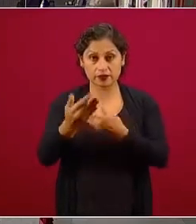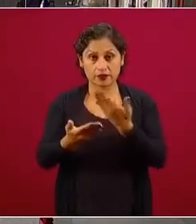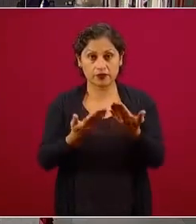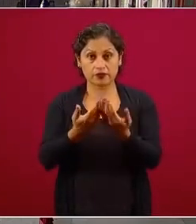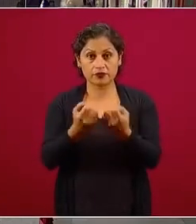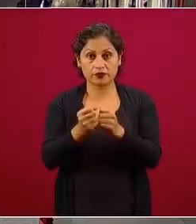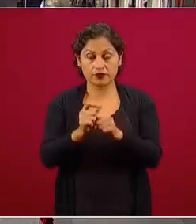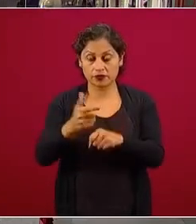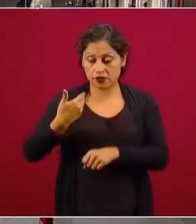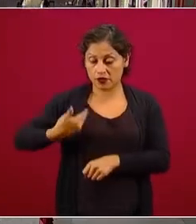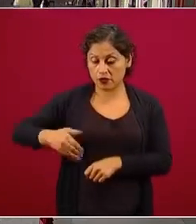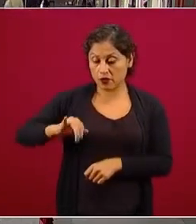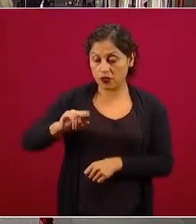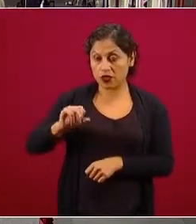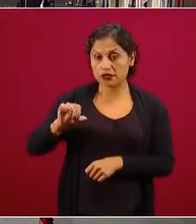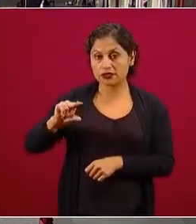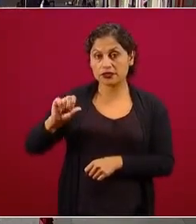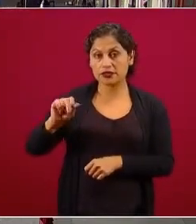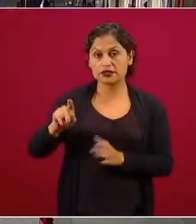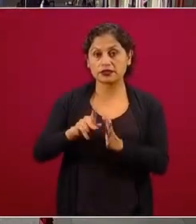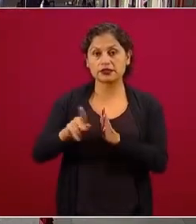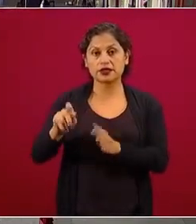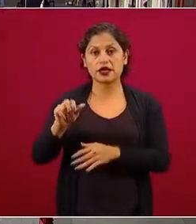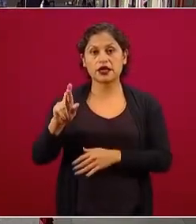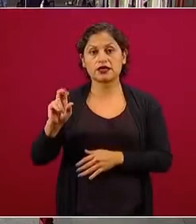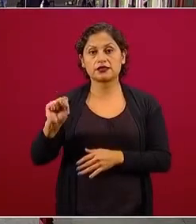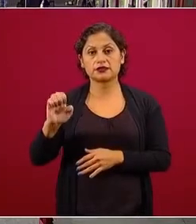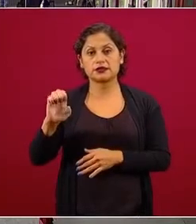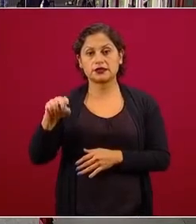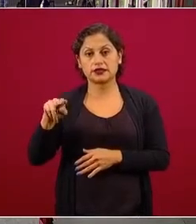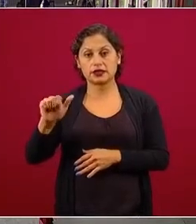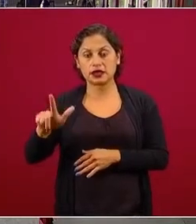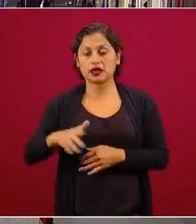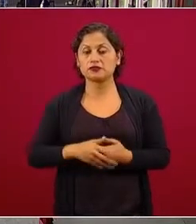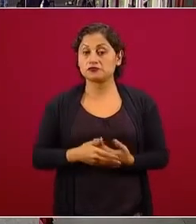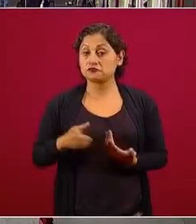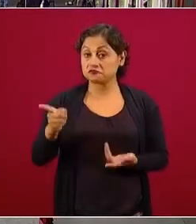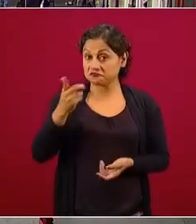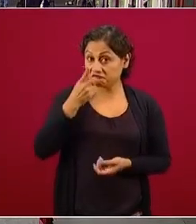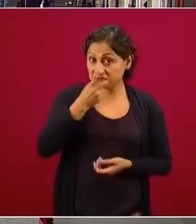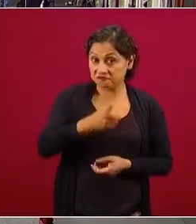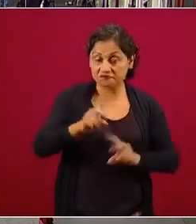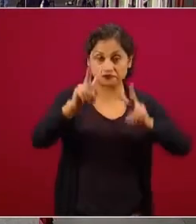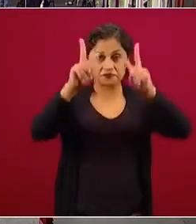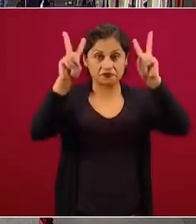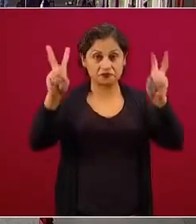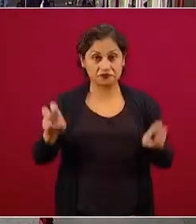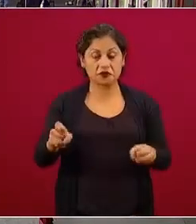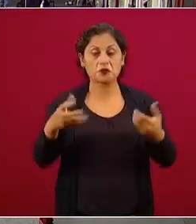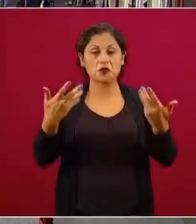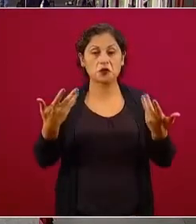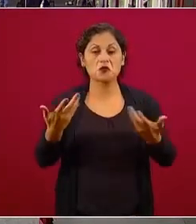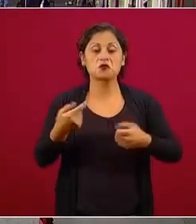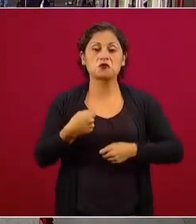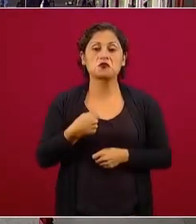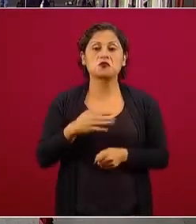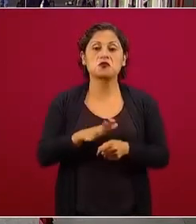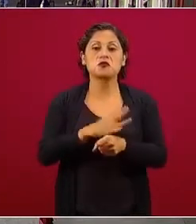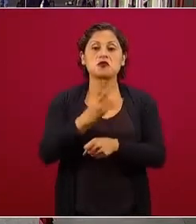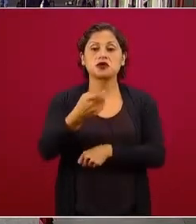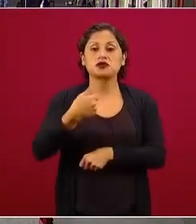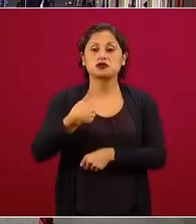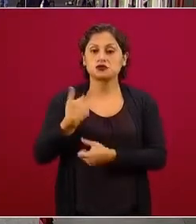del Arsenal. Bueno, de acuerdo a la temática, la exposición, primeramente, si me